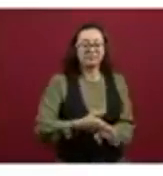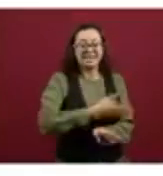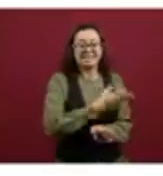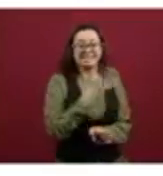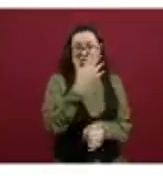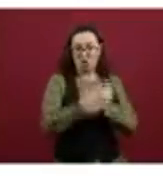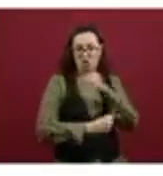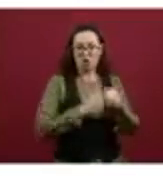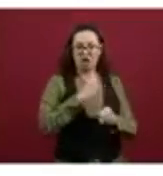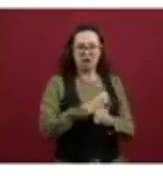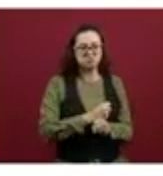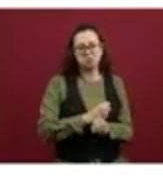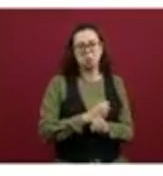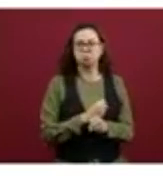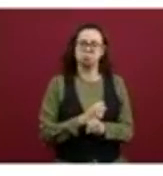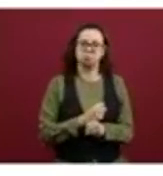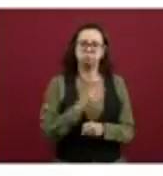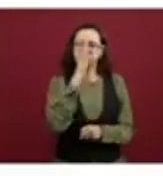revisar, quedaban,